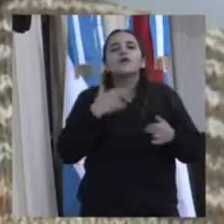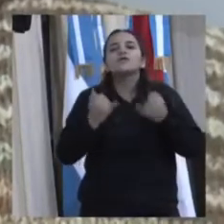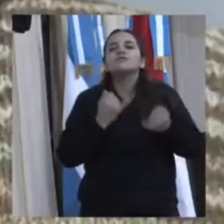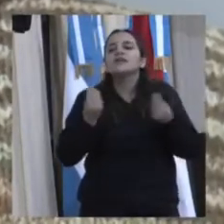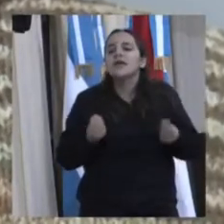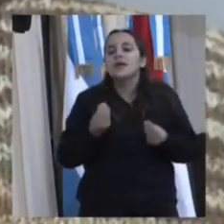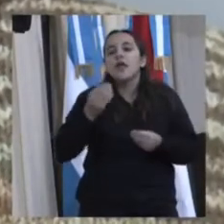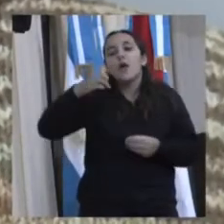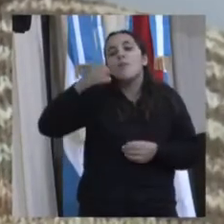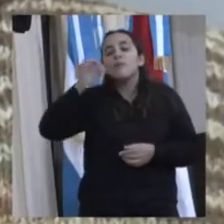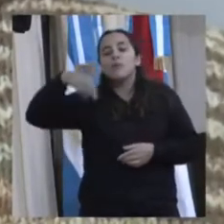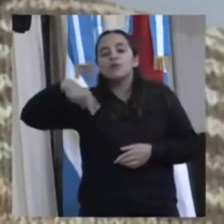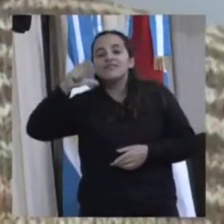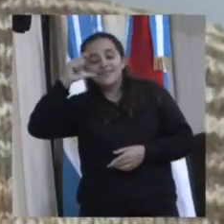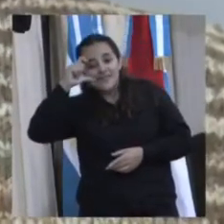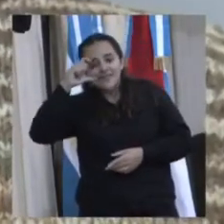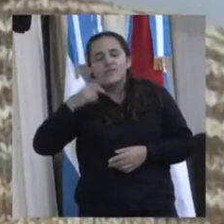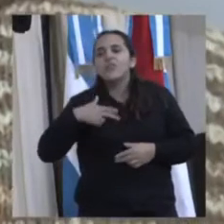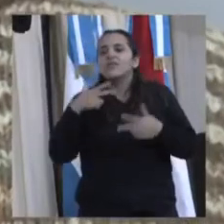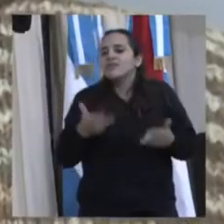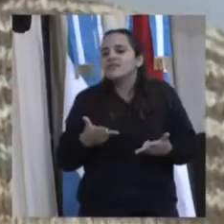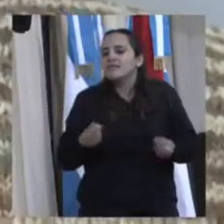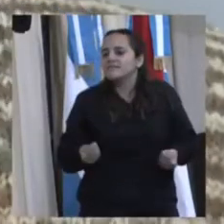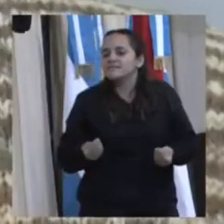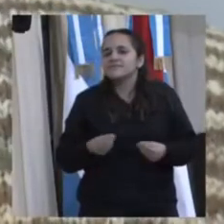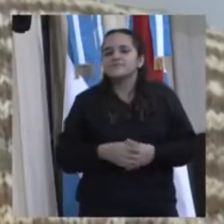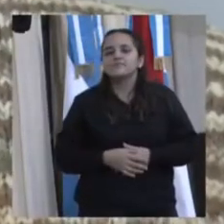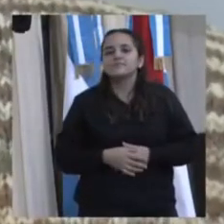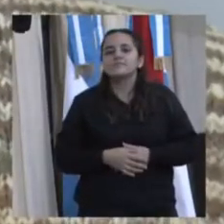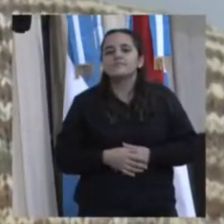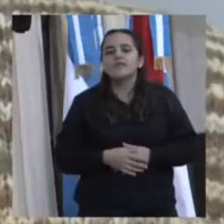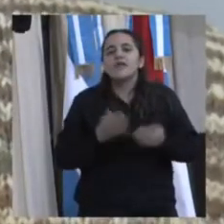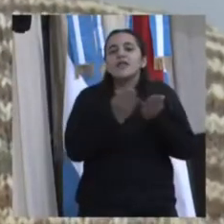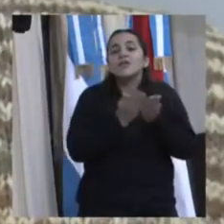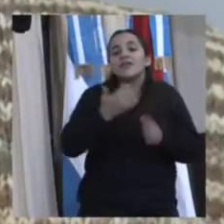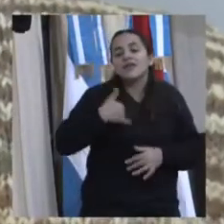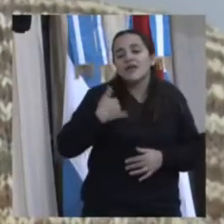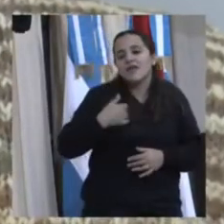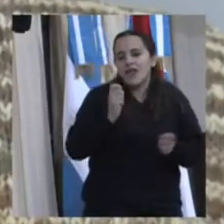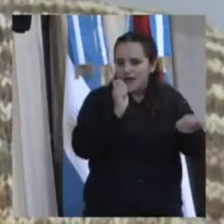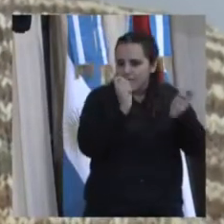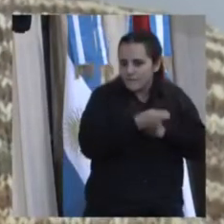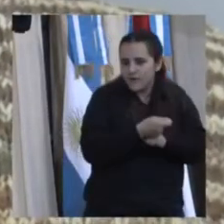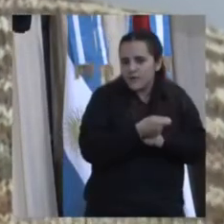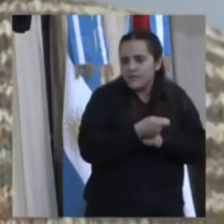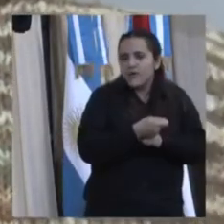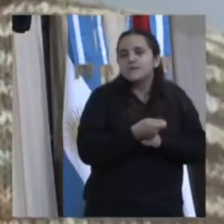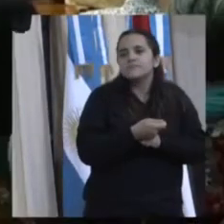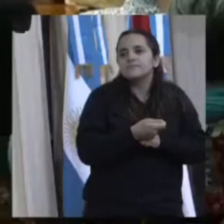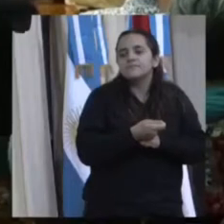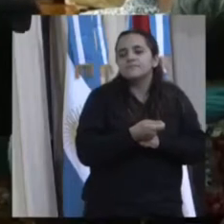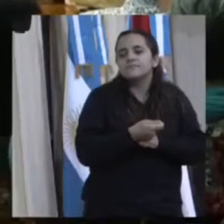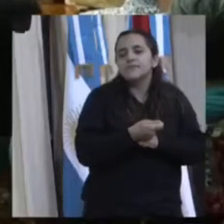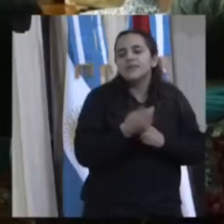Aníbal Ponce, cuando dice, y cito, el estudiante argentino de la reforma que acometió